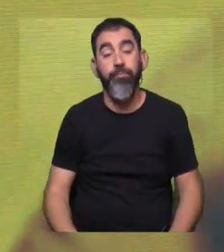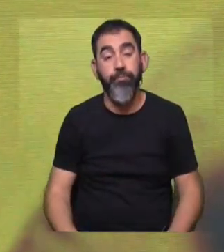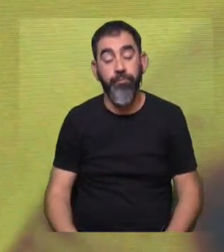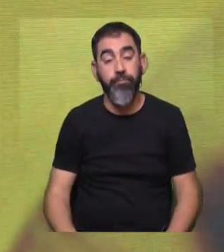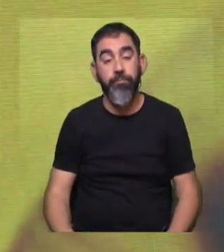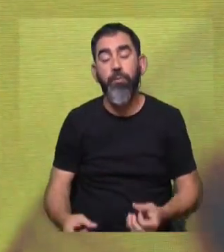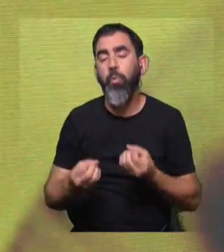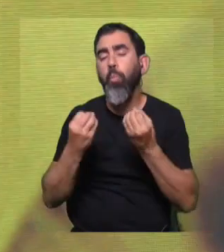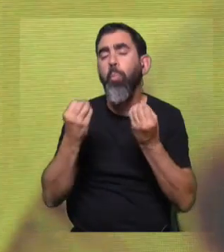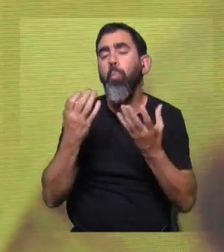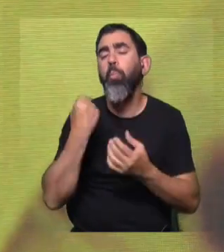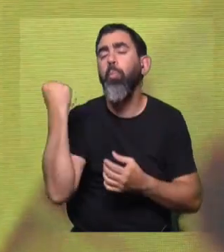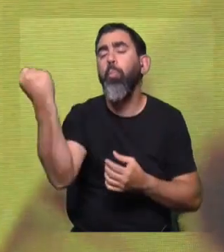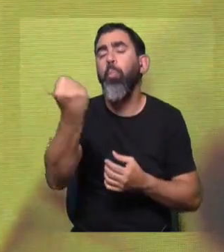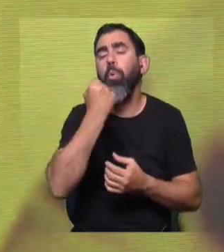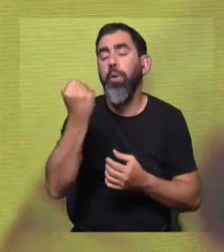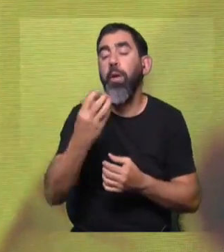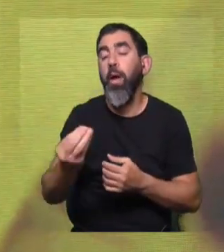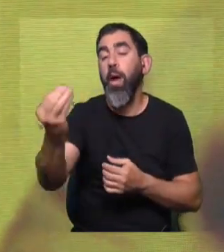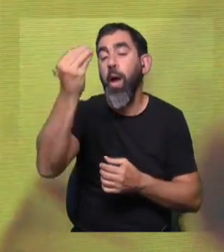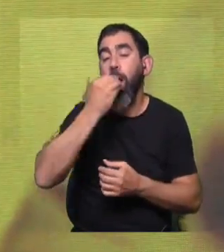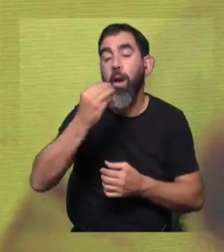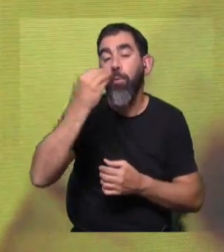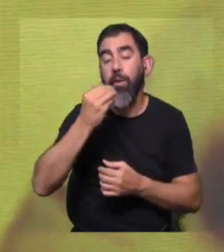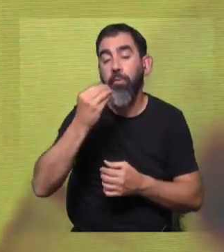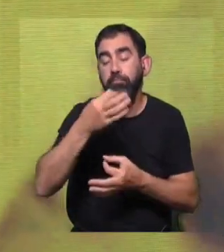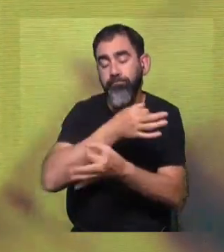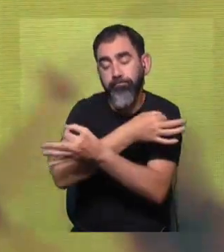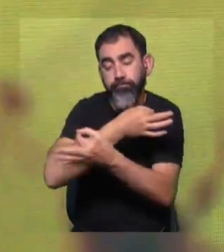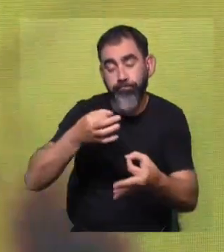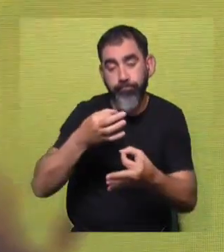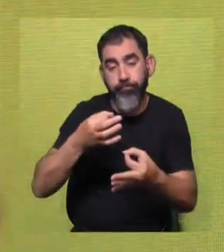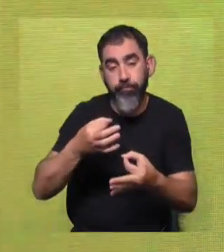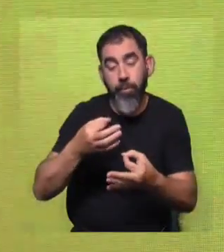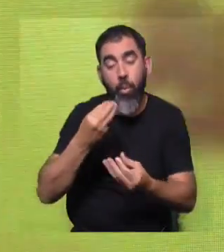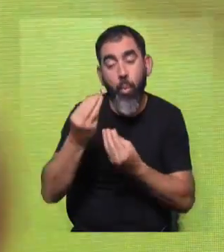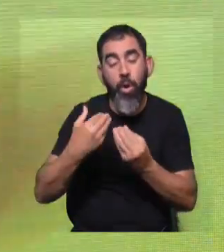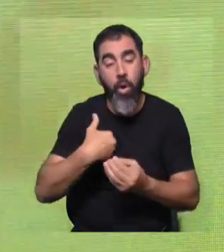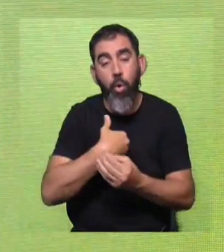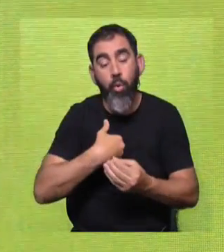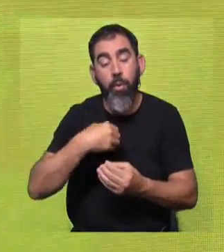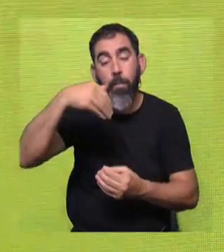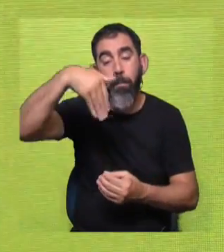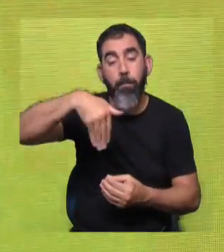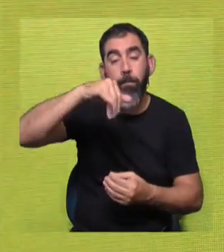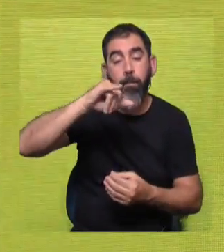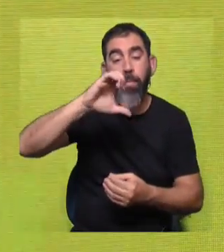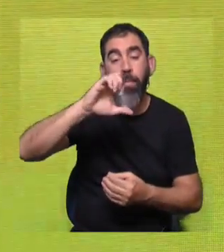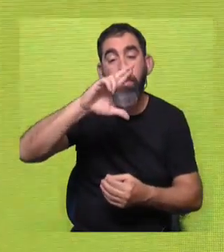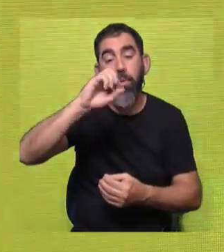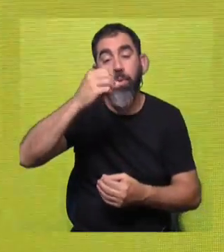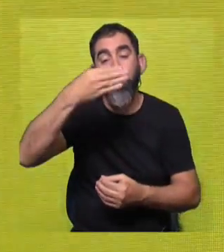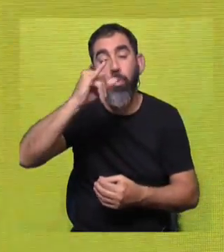informe, por qué es tan importante alimentarnos con los nutrientes correctos y cuál es el rol de la microbiota y cómo interactúan